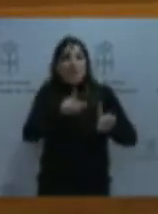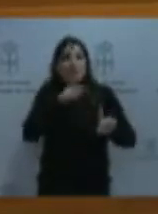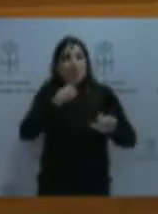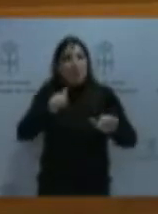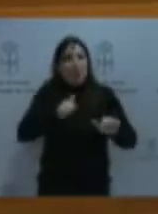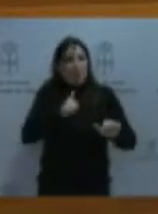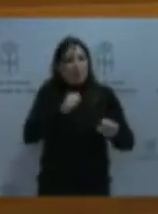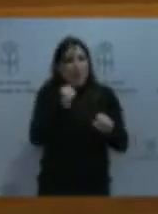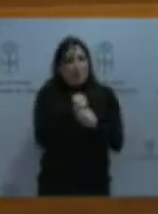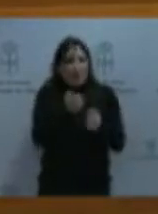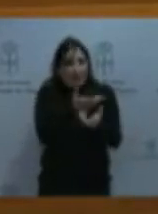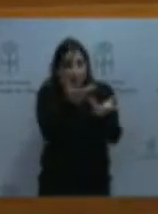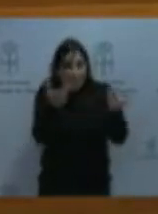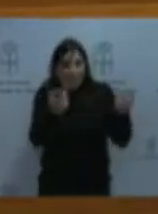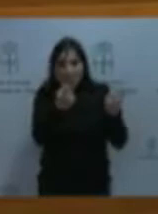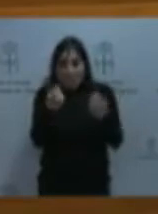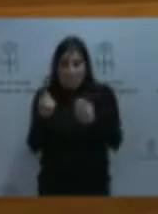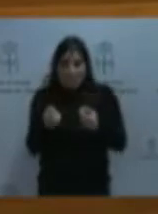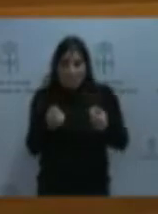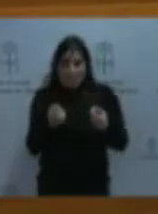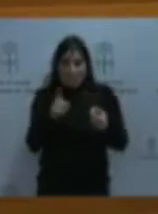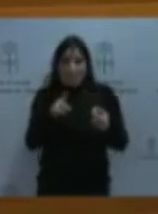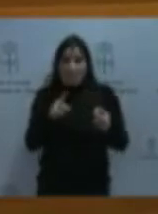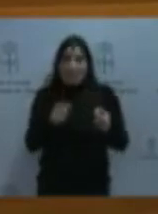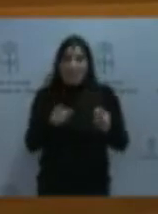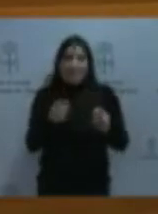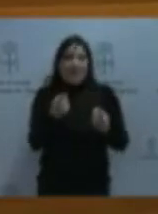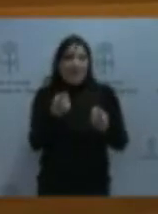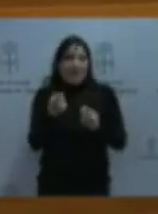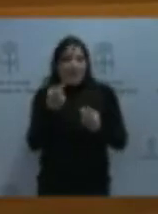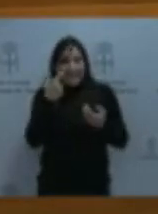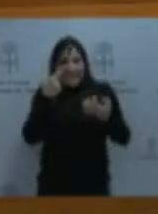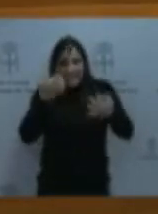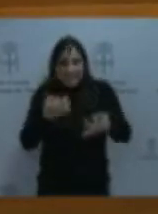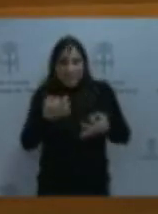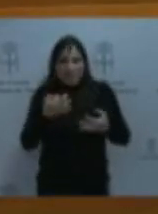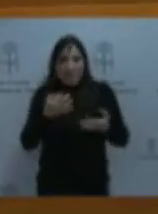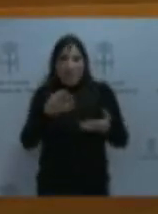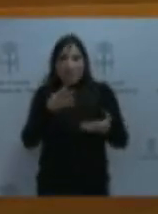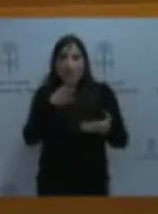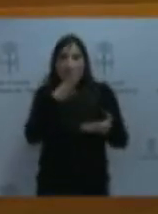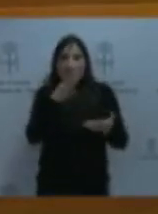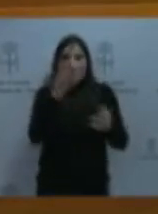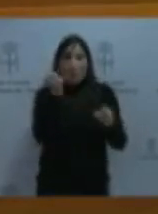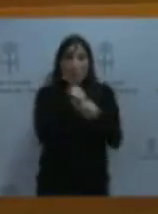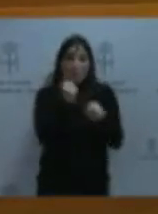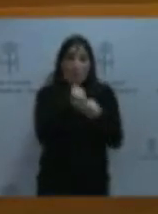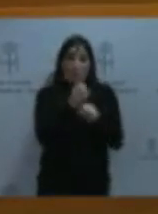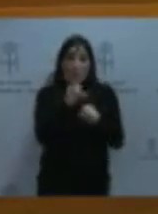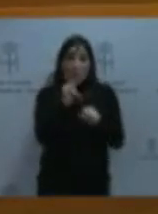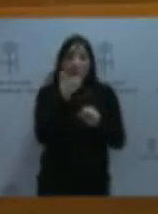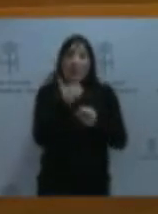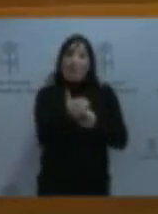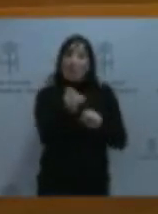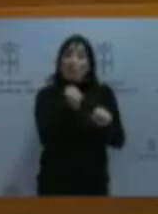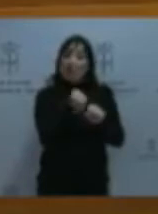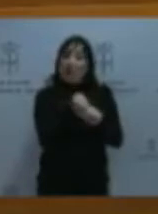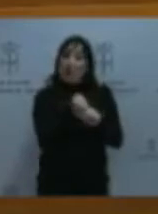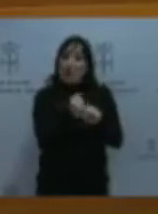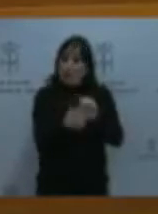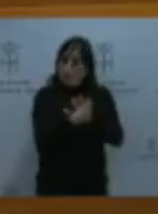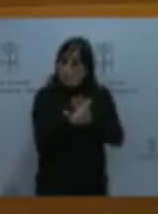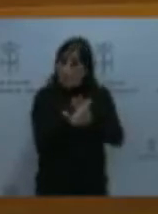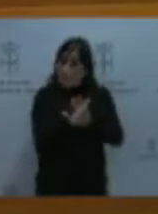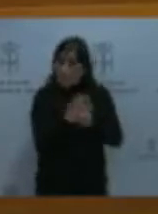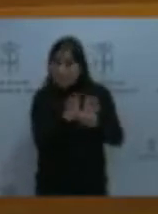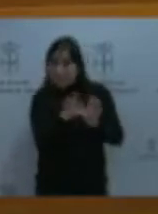de falta de seguridad en el mantenimiento de los que lo tienen. Tenemos un problema de falta de expectativa de